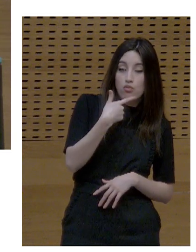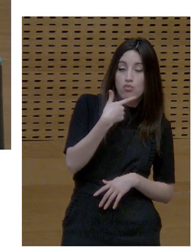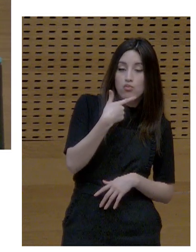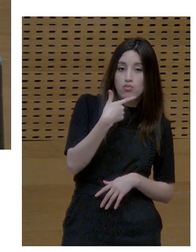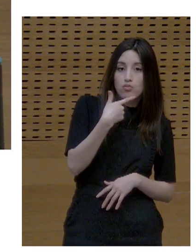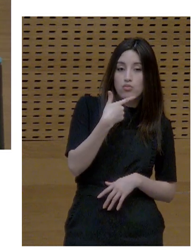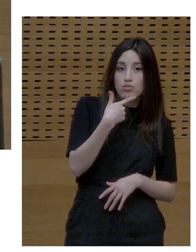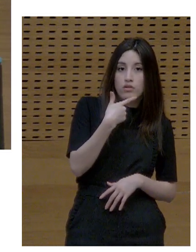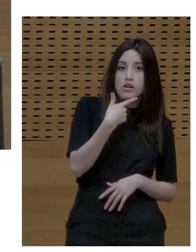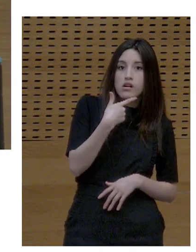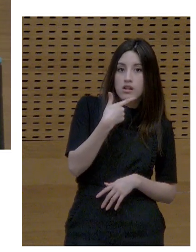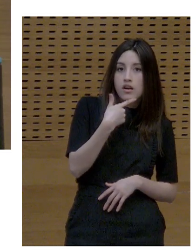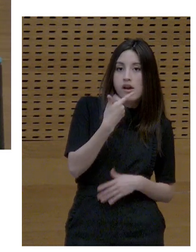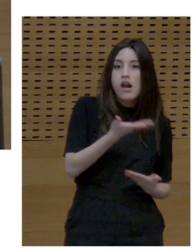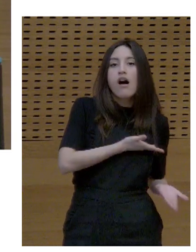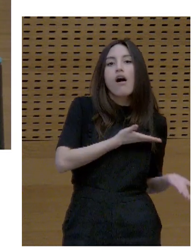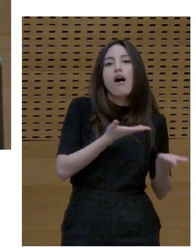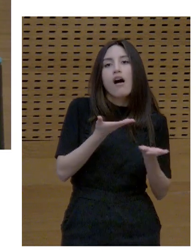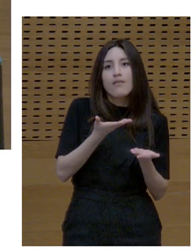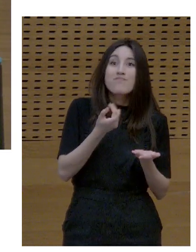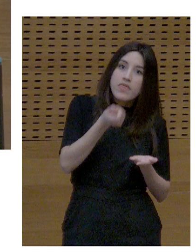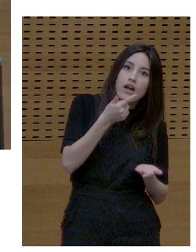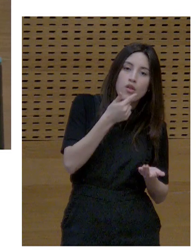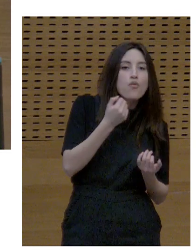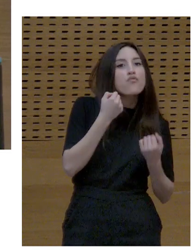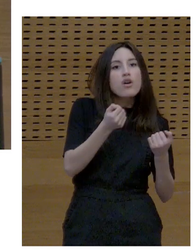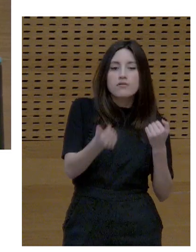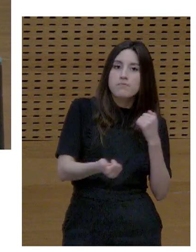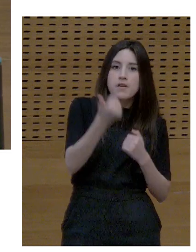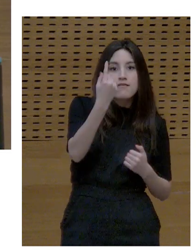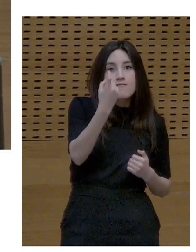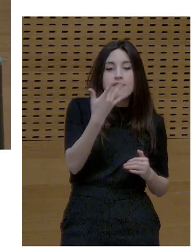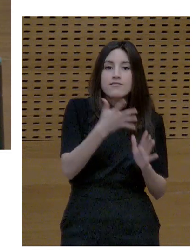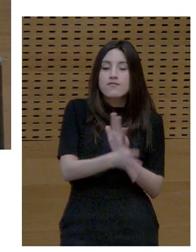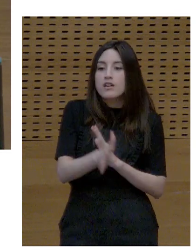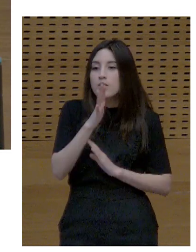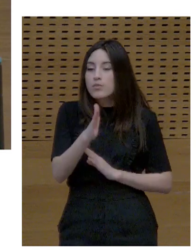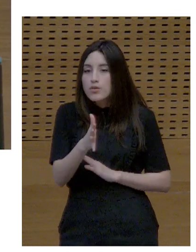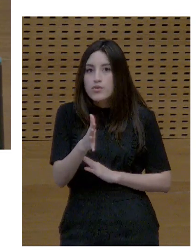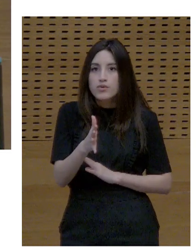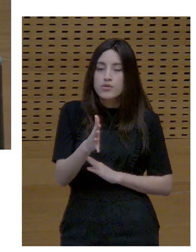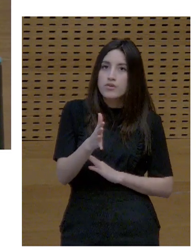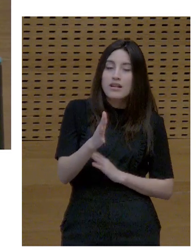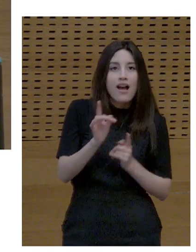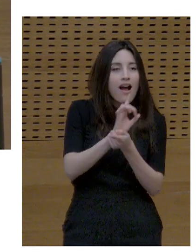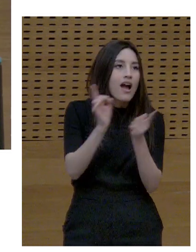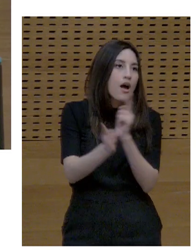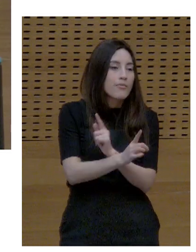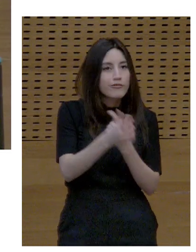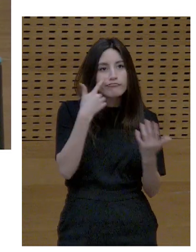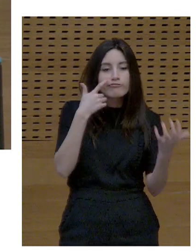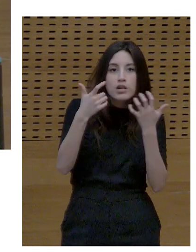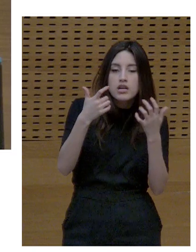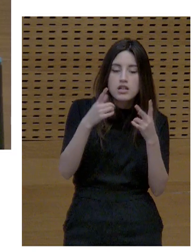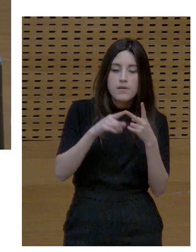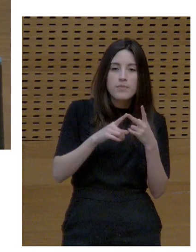es más complejo. Es decir, esas fluctuaciones se hacen más evidentes, hay dosis que